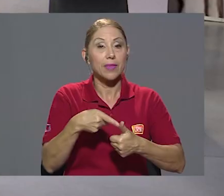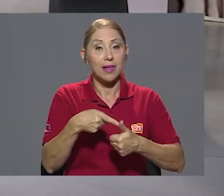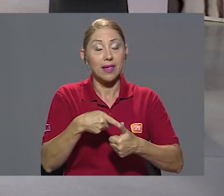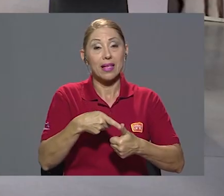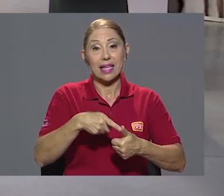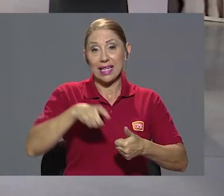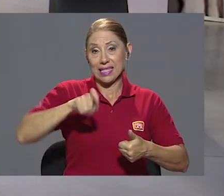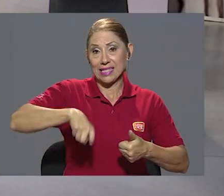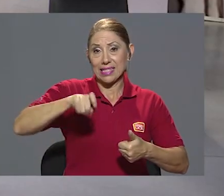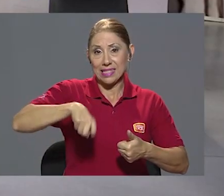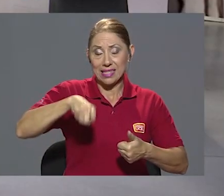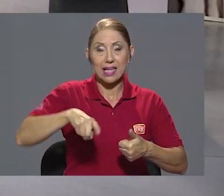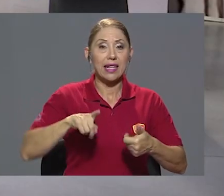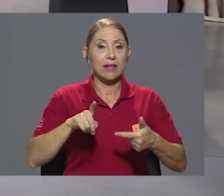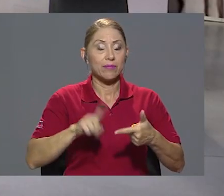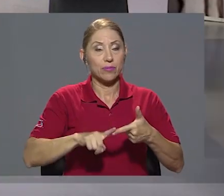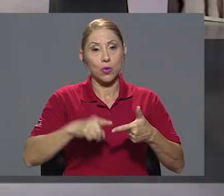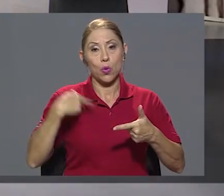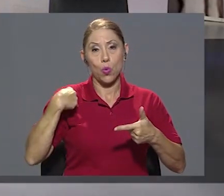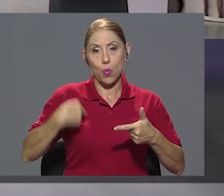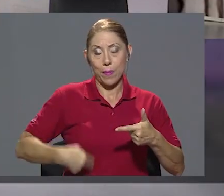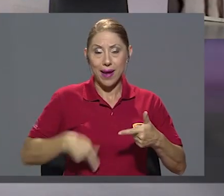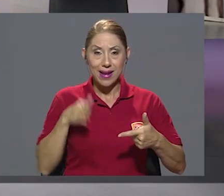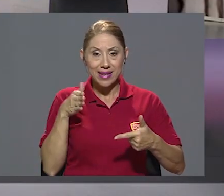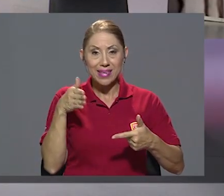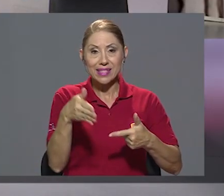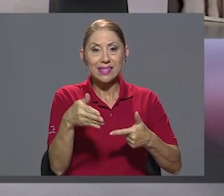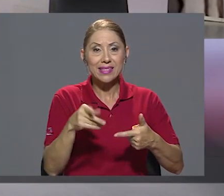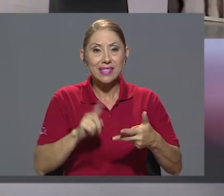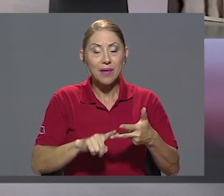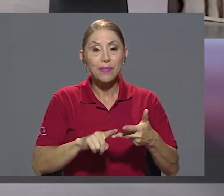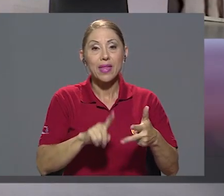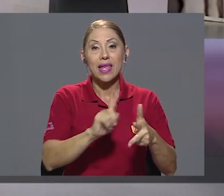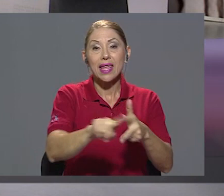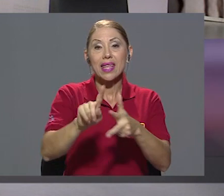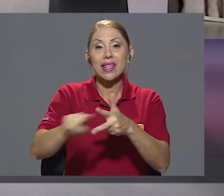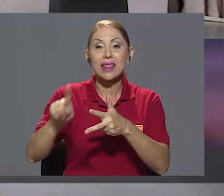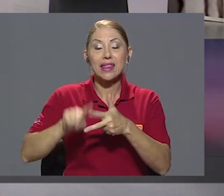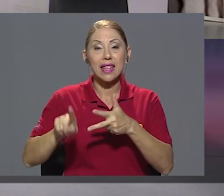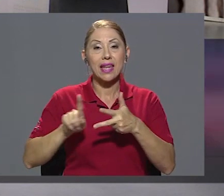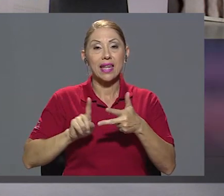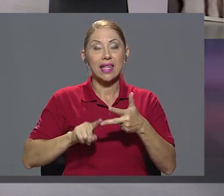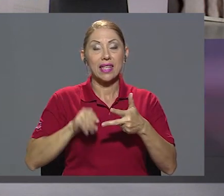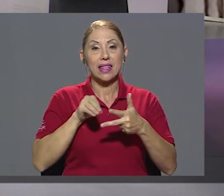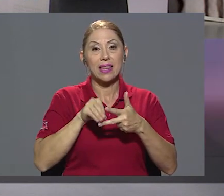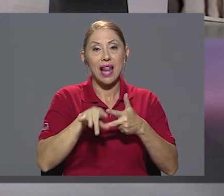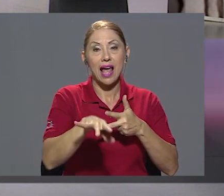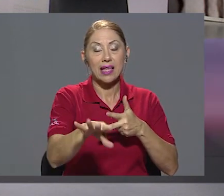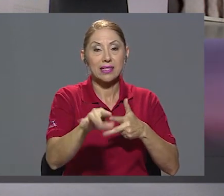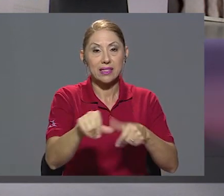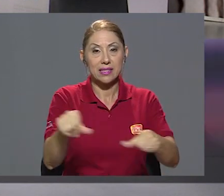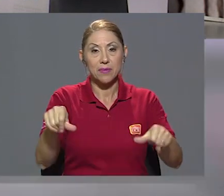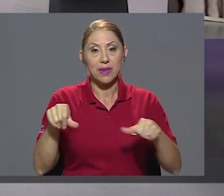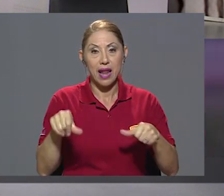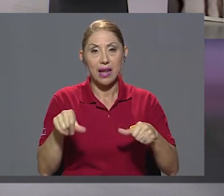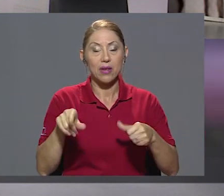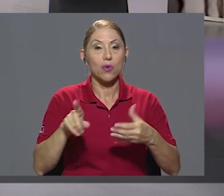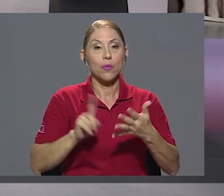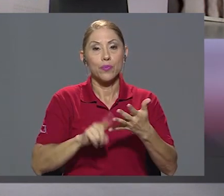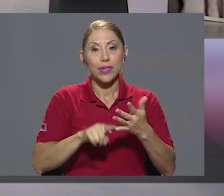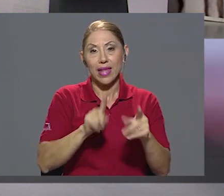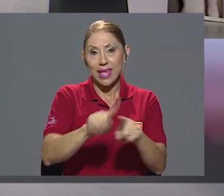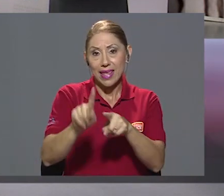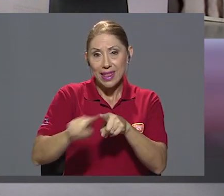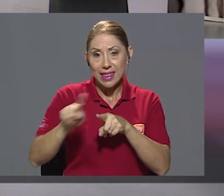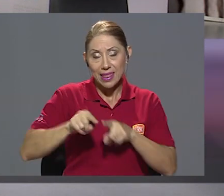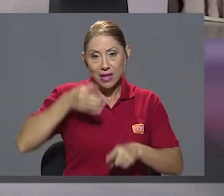carácter necesario, carácter humanista, inter y transdisciplinario, ratificando el